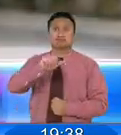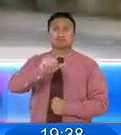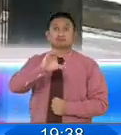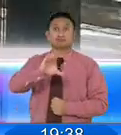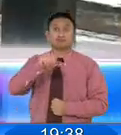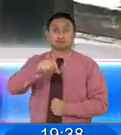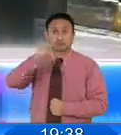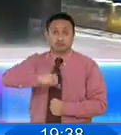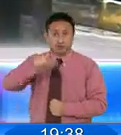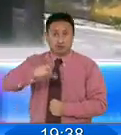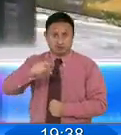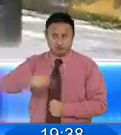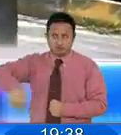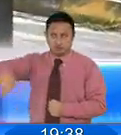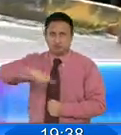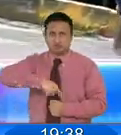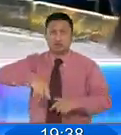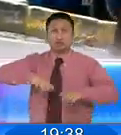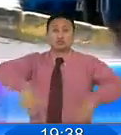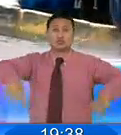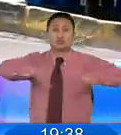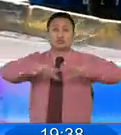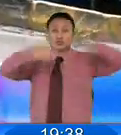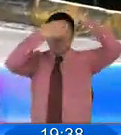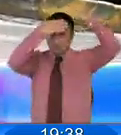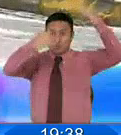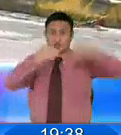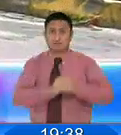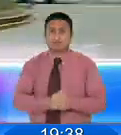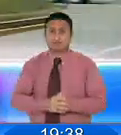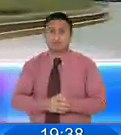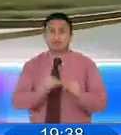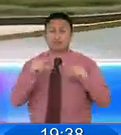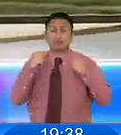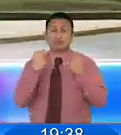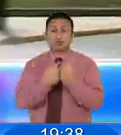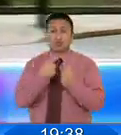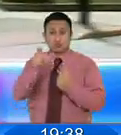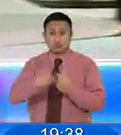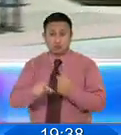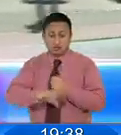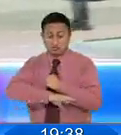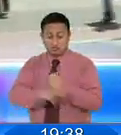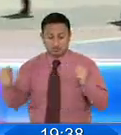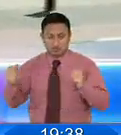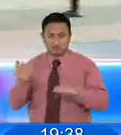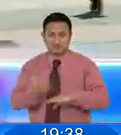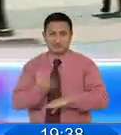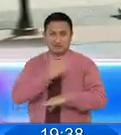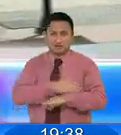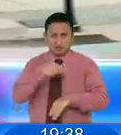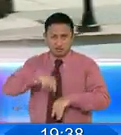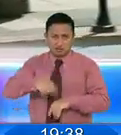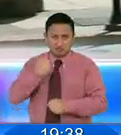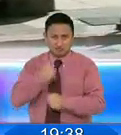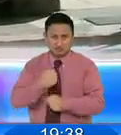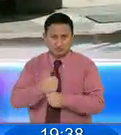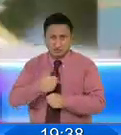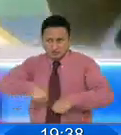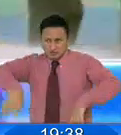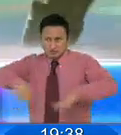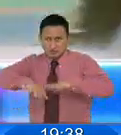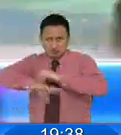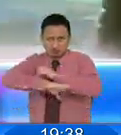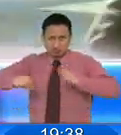que confluía en el sector de La Marín, donde una presunta banda de arranchadores venía operando hace varias semanas, generando inseguridad y